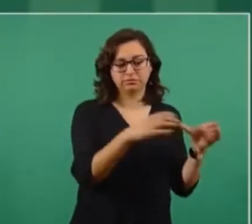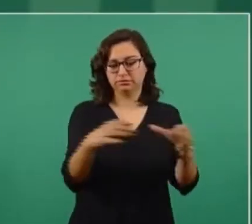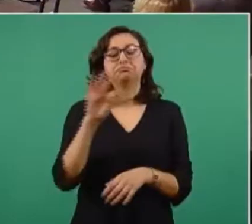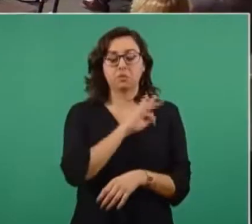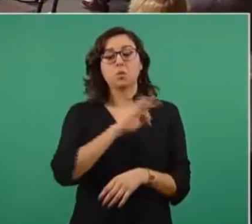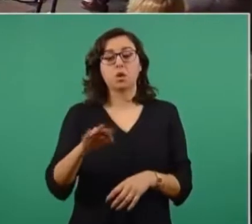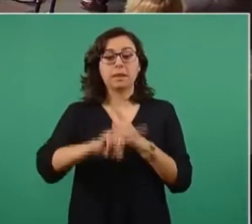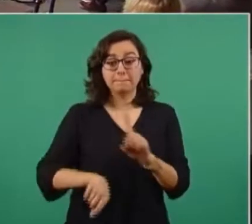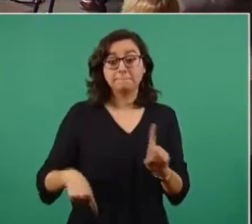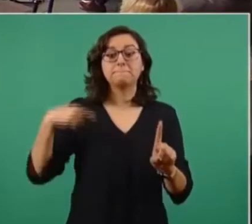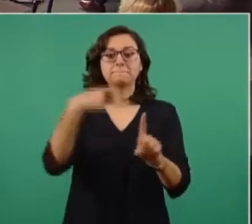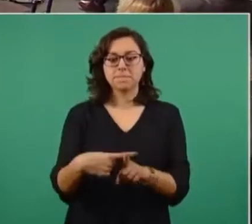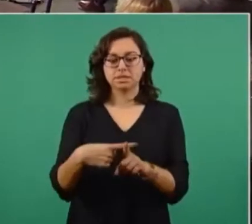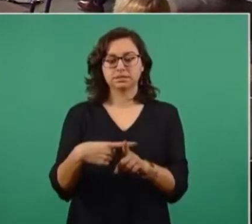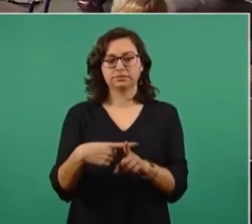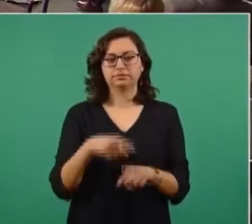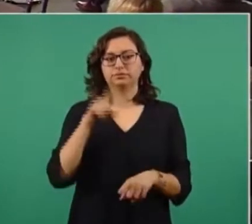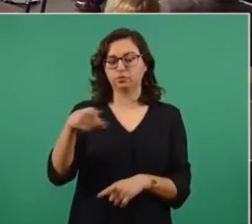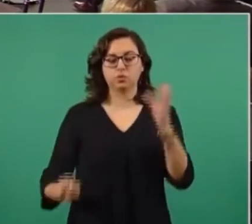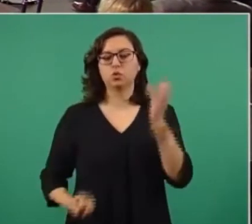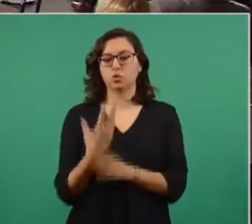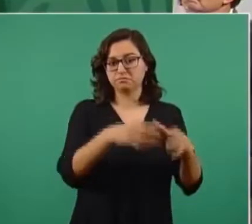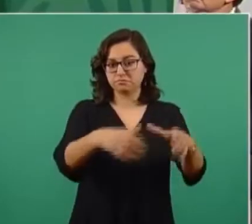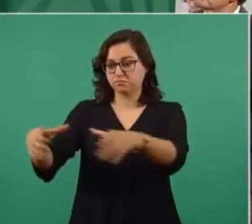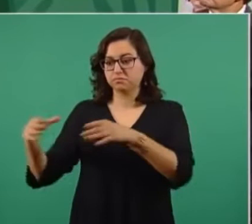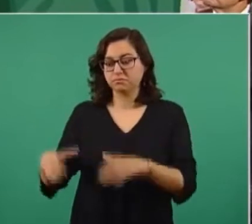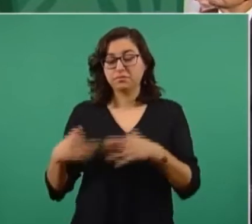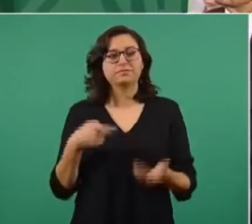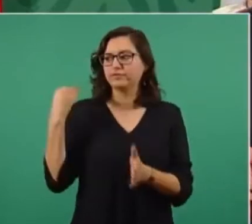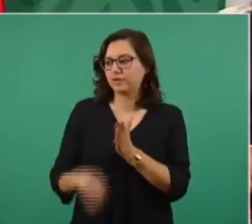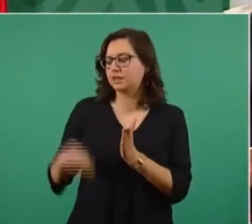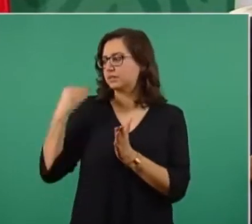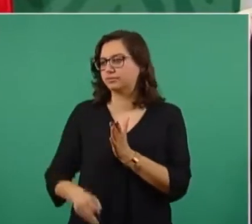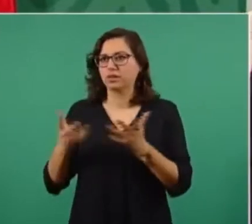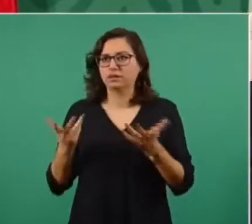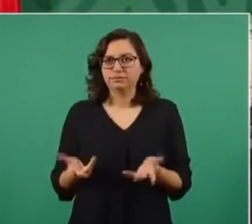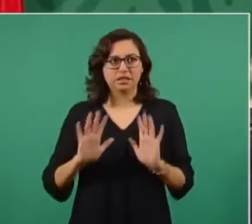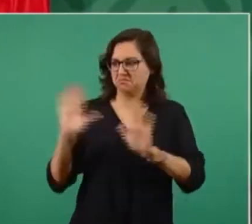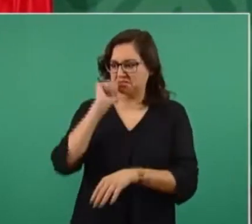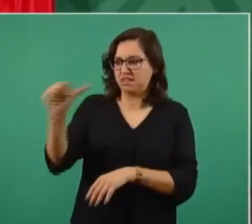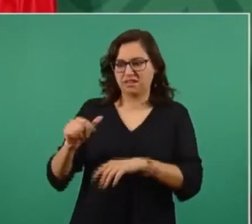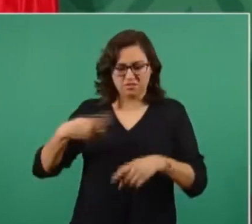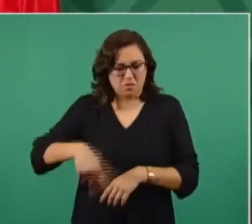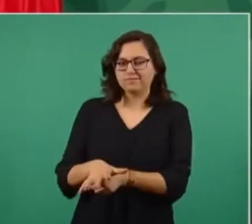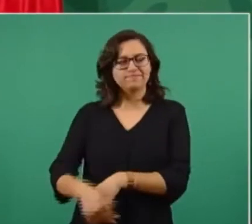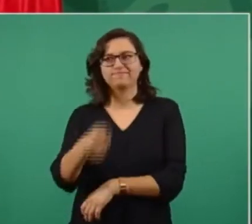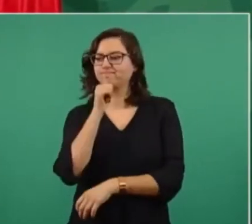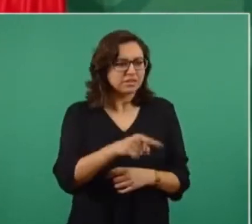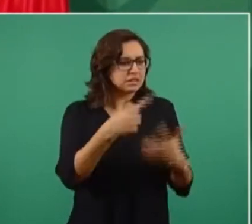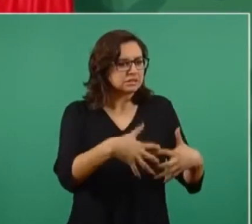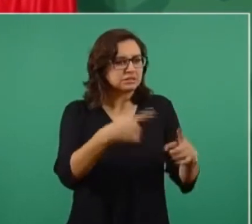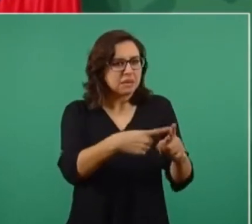Adicionalmente, se decidió la construcción de la nueva refinería de Dos Bocas, pero nos faltaba para la autosuficiencia, nos faltaba